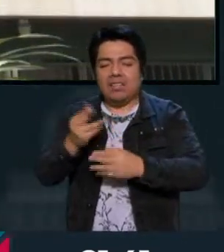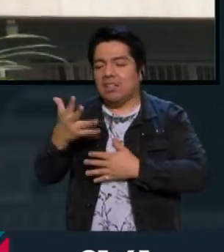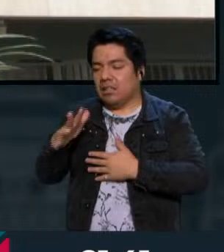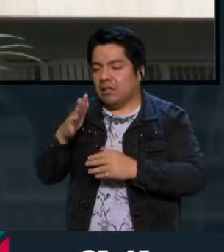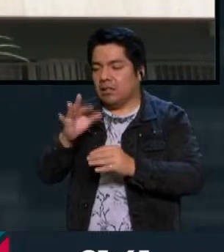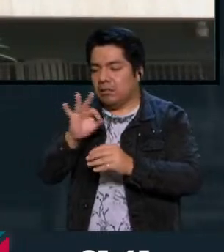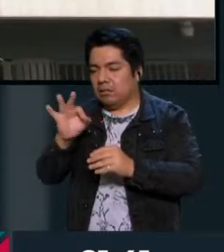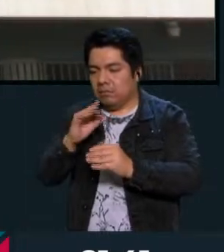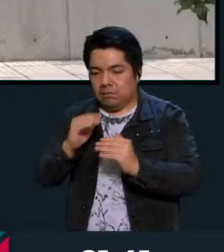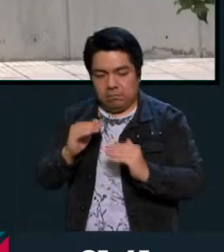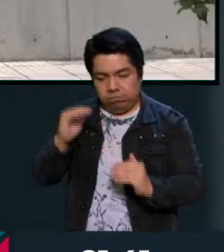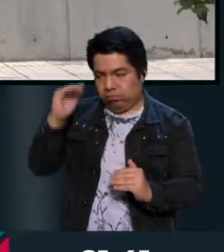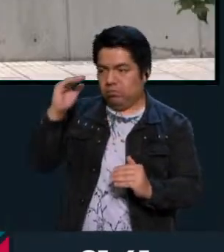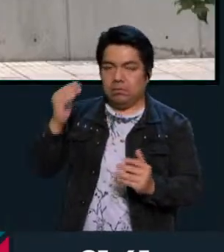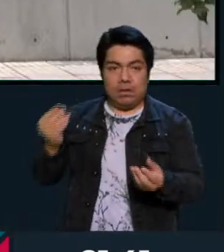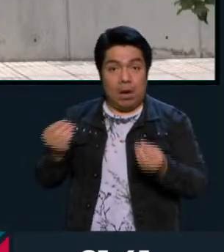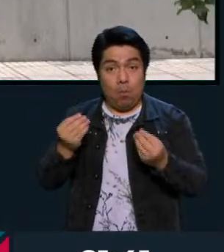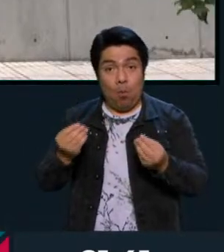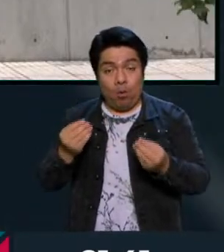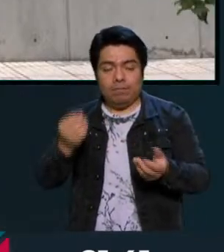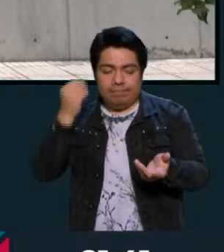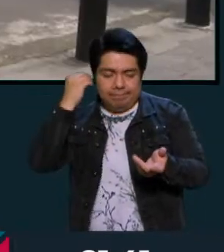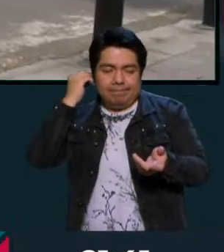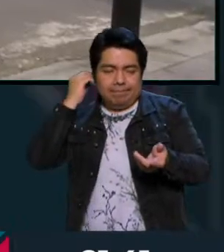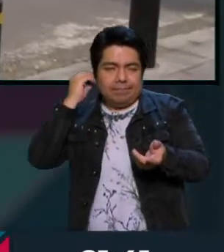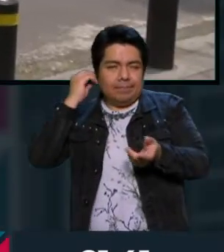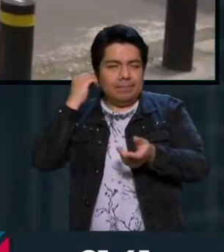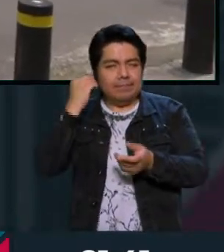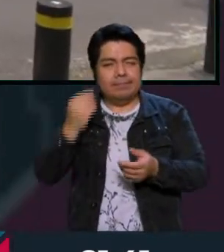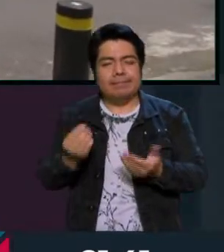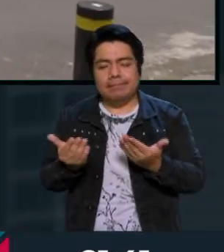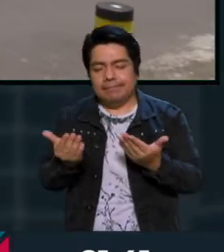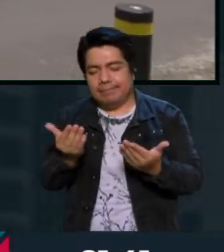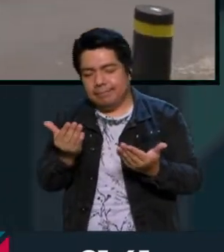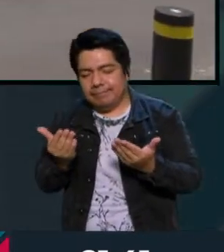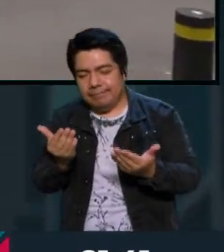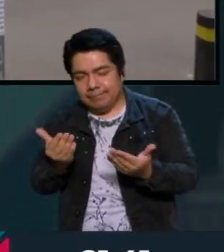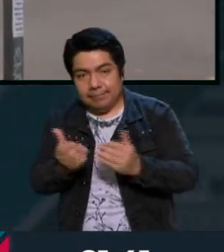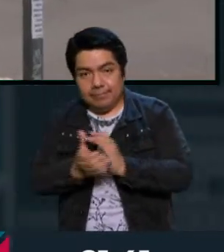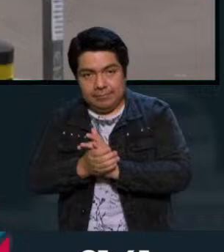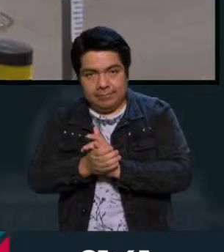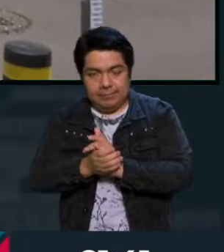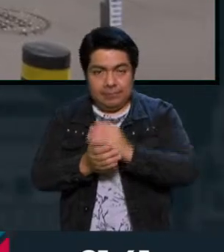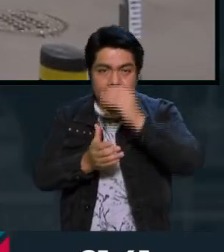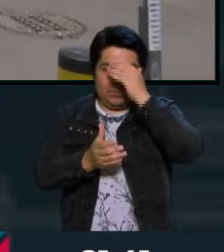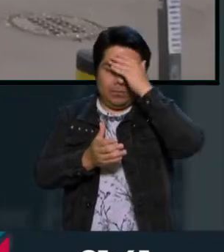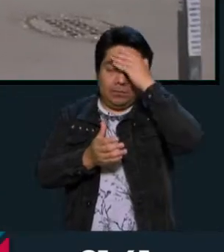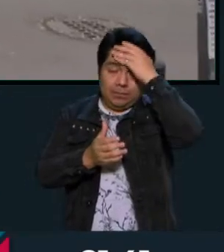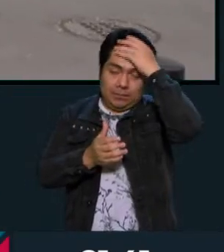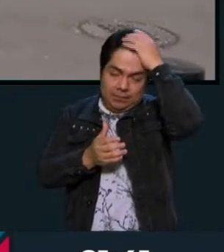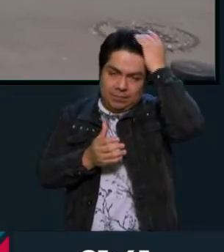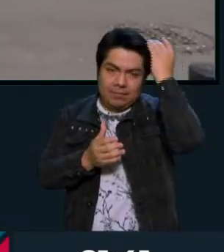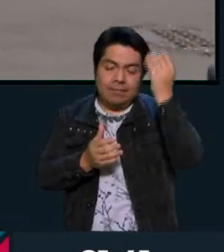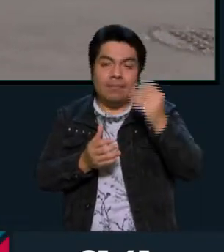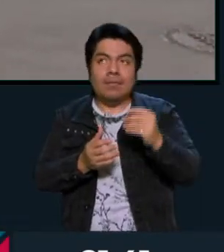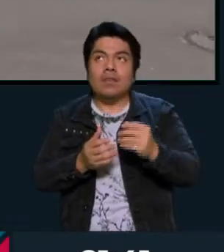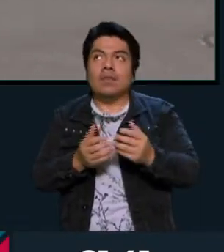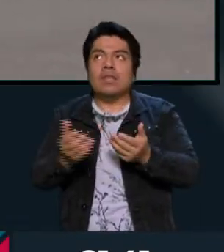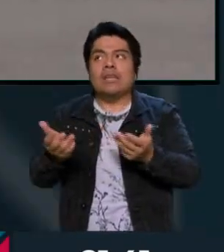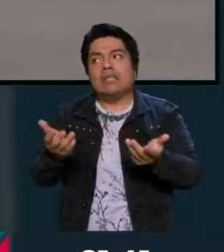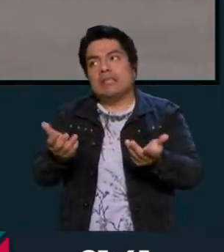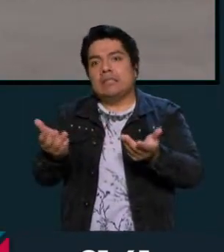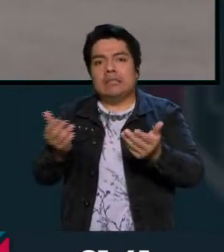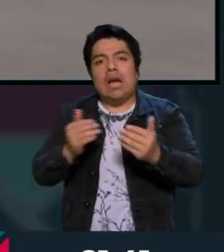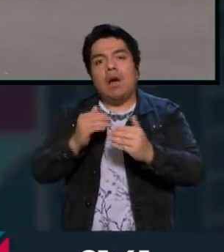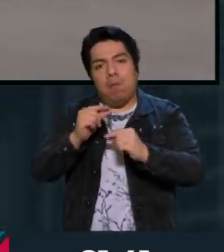decir, mucho más que la inflación. La intención es que con esto logremos